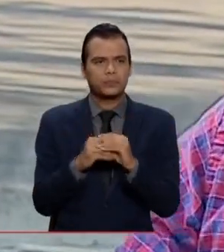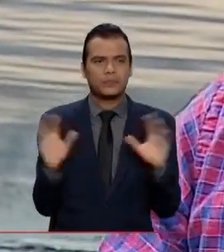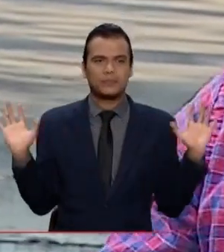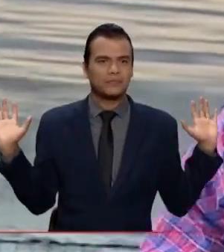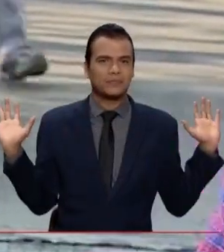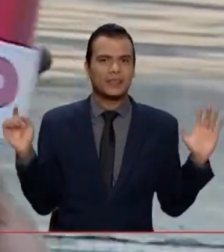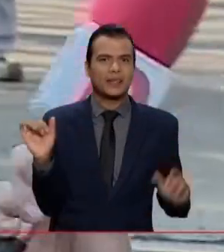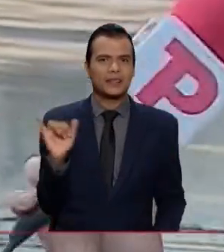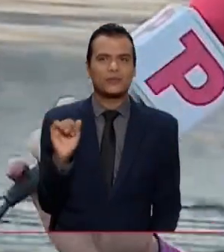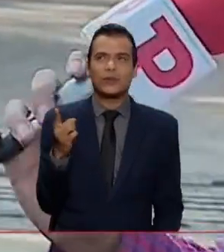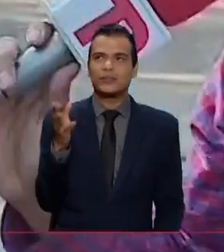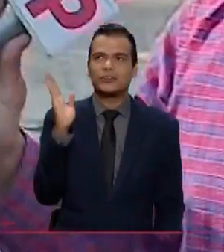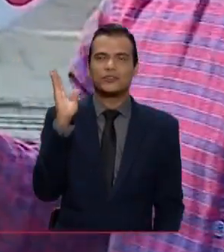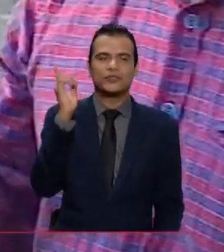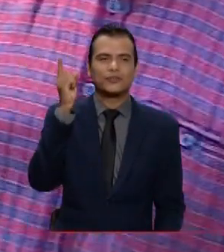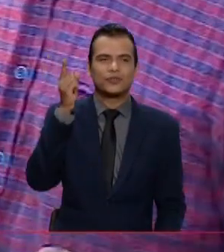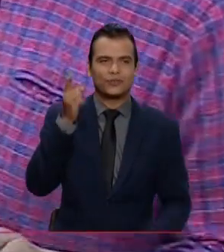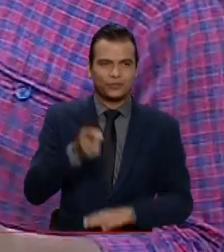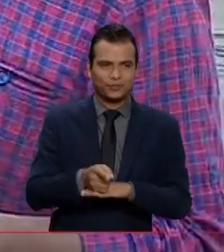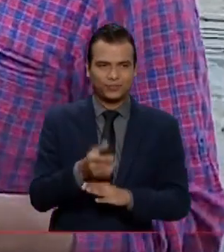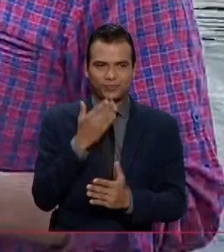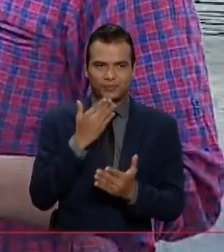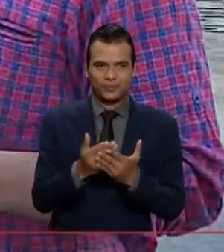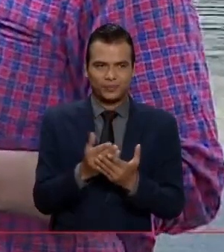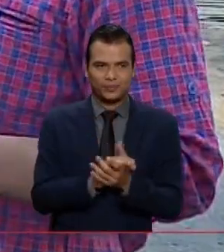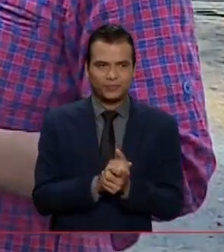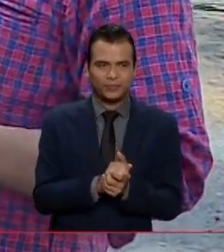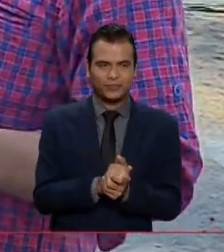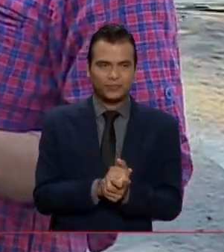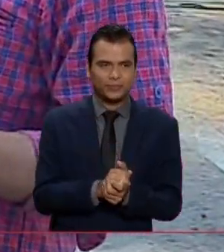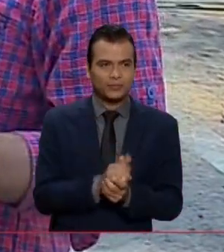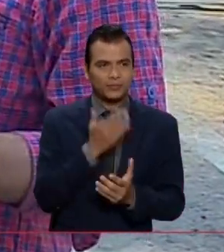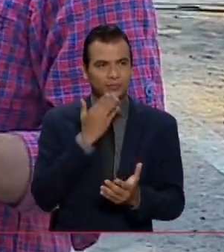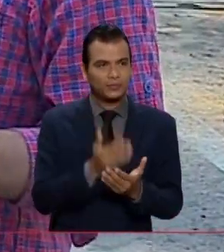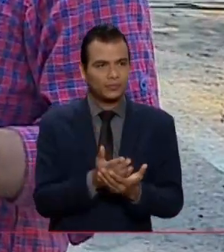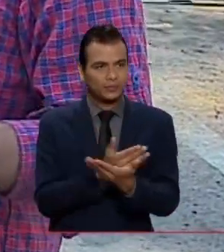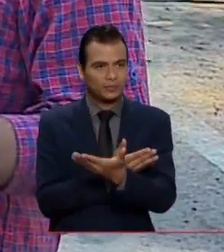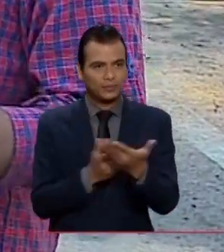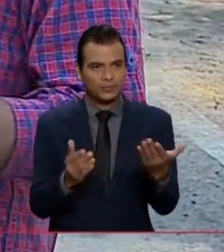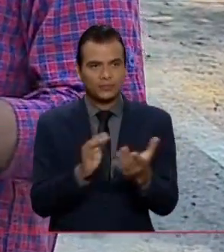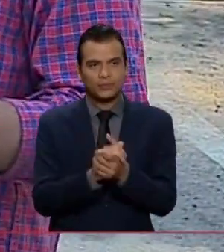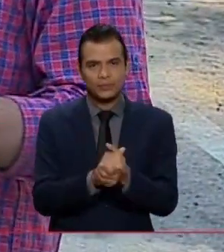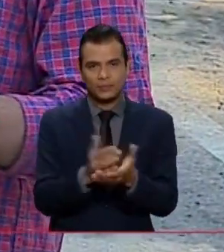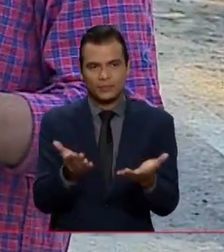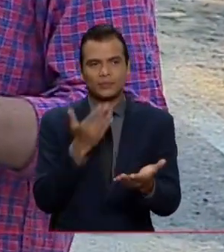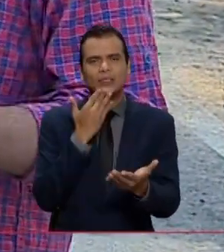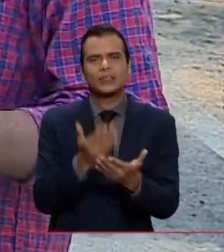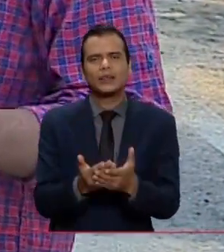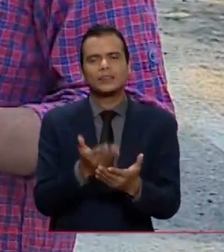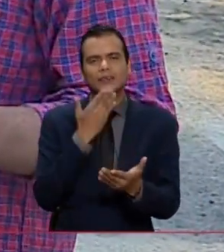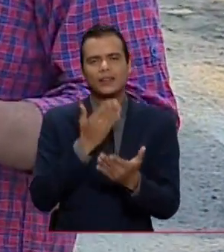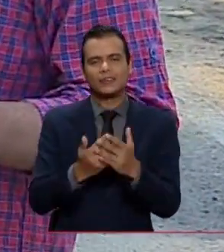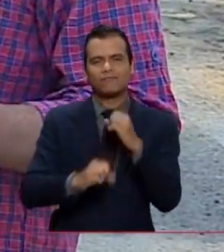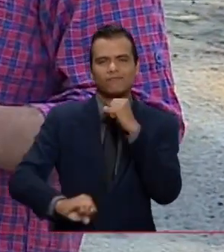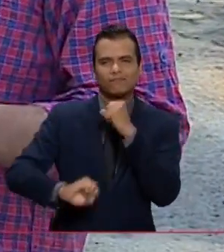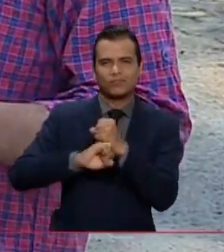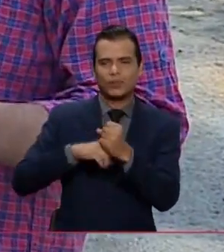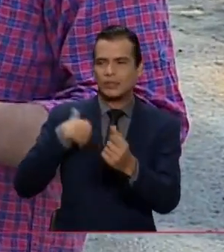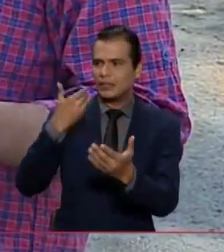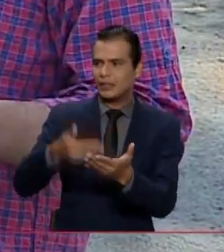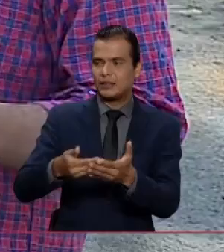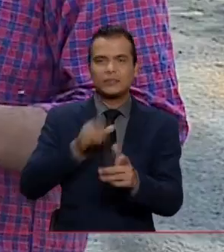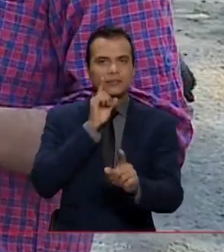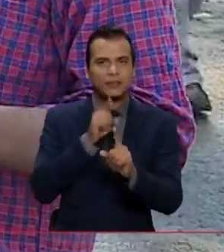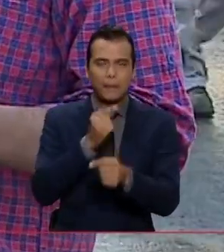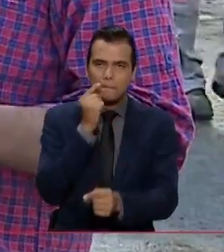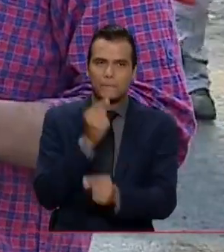Dios. Gerente, muchísimas gracias por estar con nosotros en Telepacífico Noticias. No, a ustedes y a ustedes 1 millón de gracias por todo el acompañamiento y el apoyo que nos han dado para